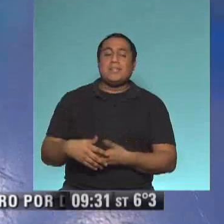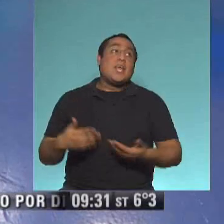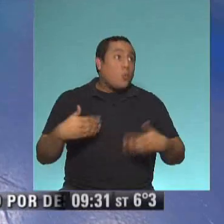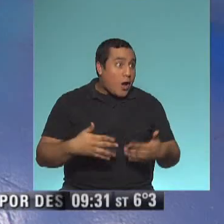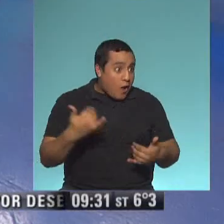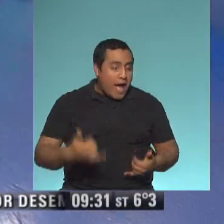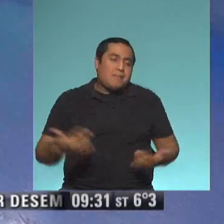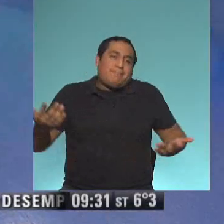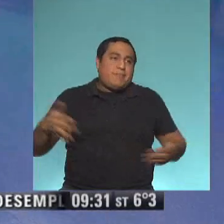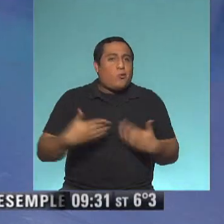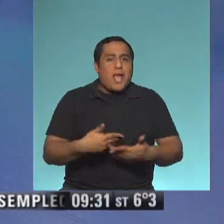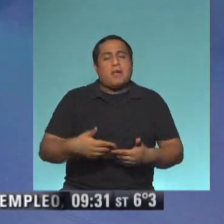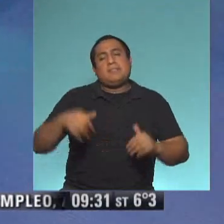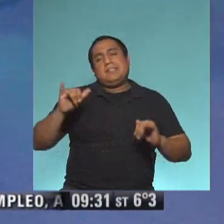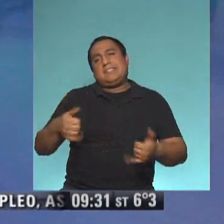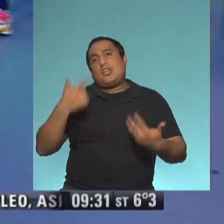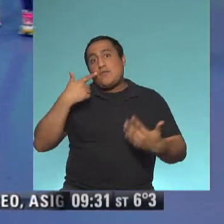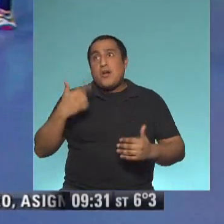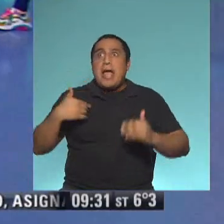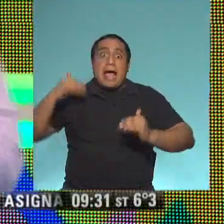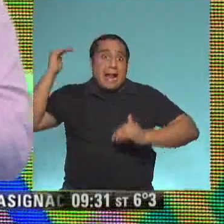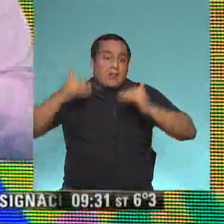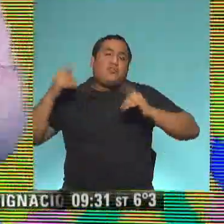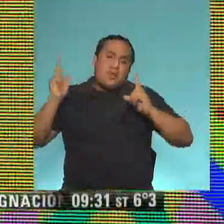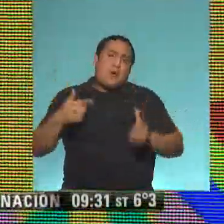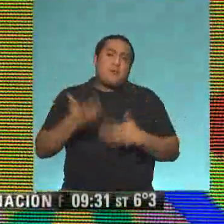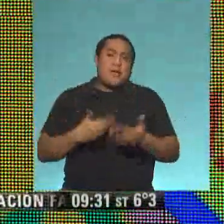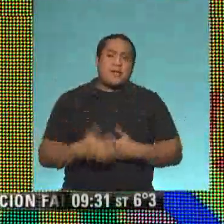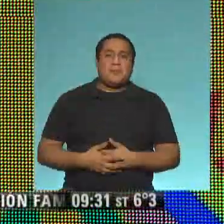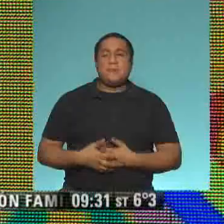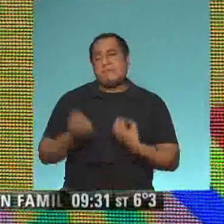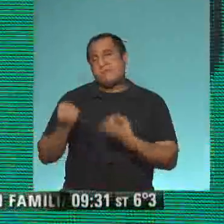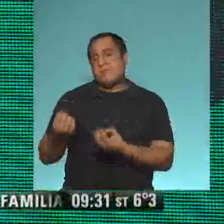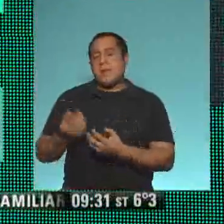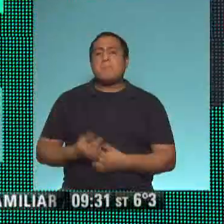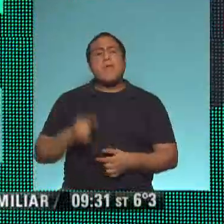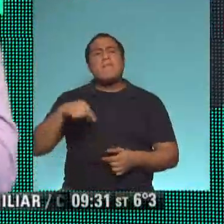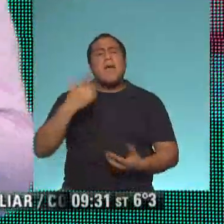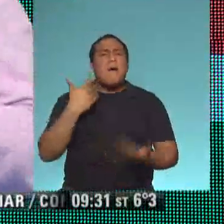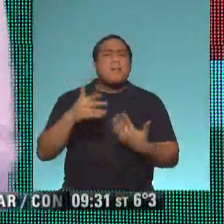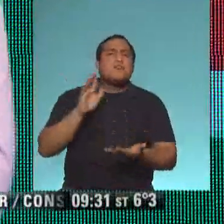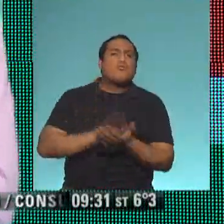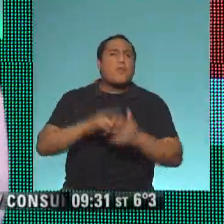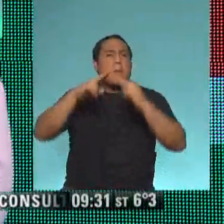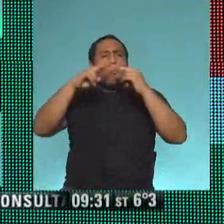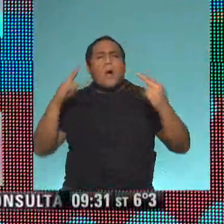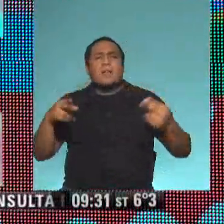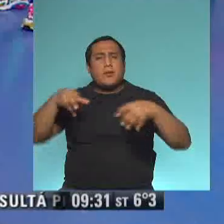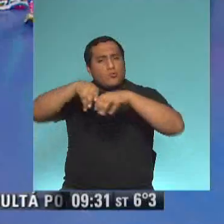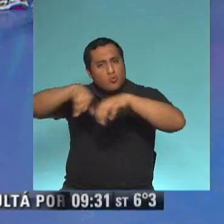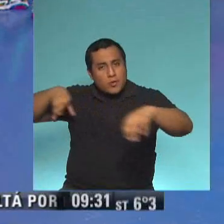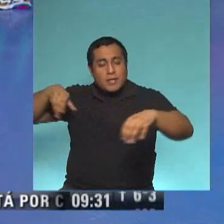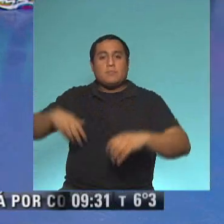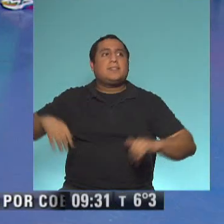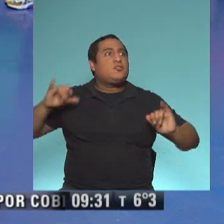Por supuesto, qué más lindo. Somos grandotes juguetones. Muy bien. Bueno, ¿qué les parece si hablamos un poquito de los puentes y los túneles? ¿Tienen ganas?